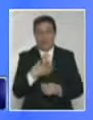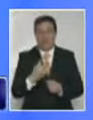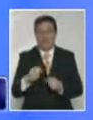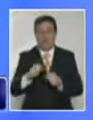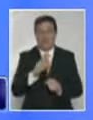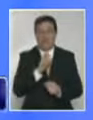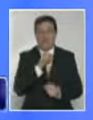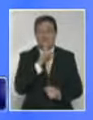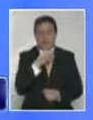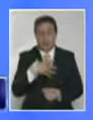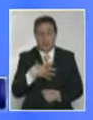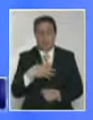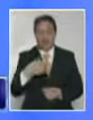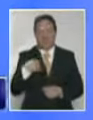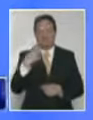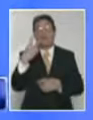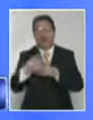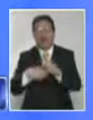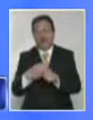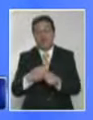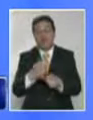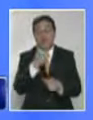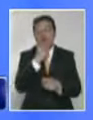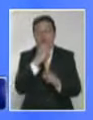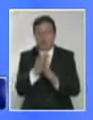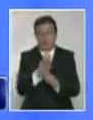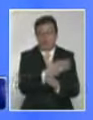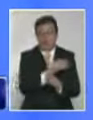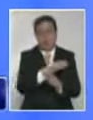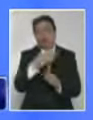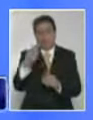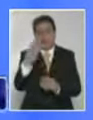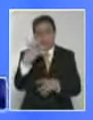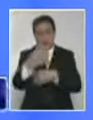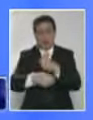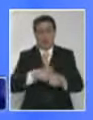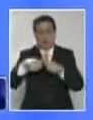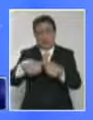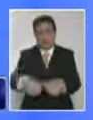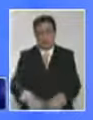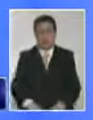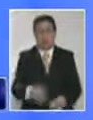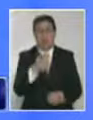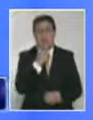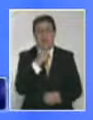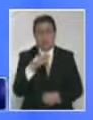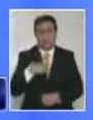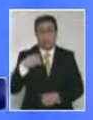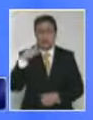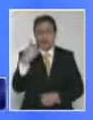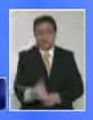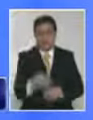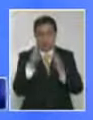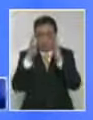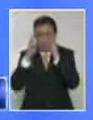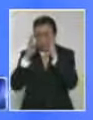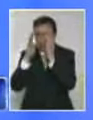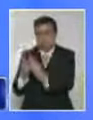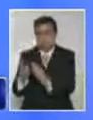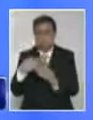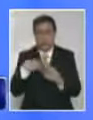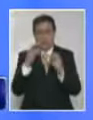Pero siempre he tratado de conservar la objetividad, digamos, hasta donde se pueda. Y además siempre he tenido una... como viví,